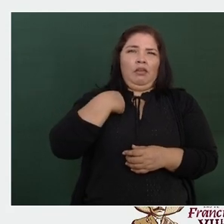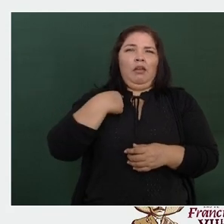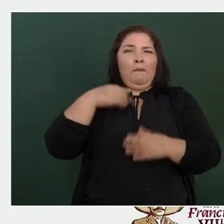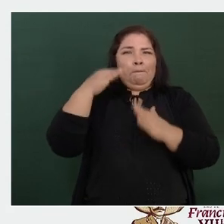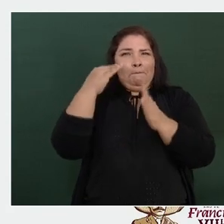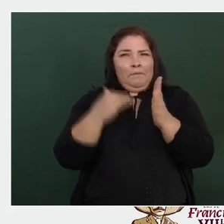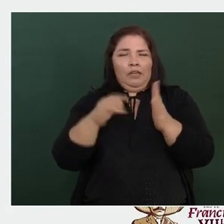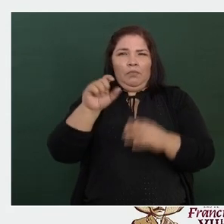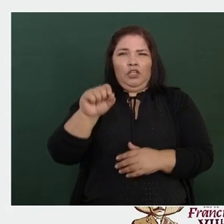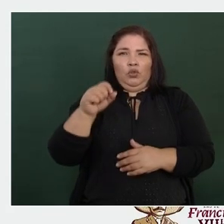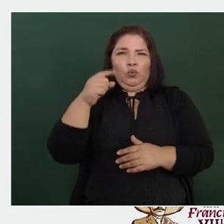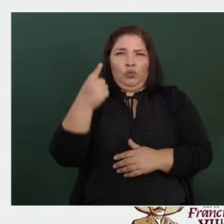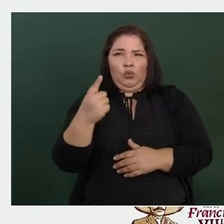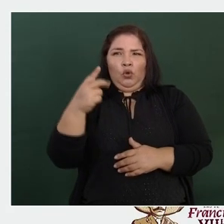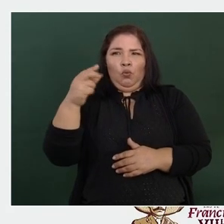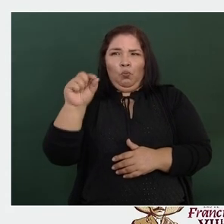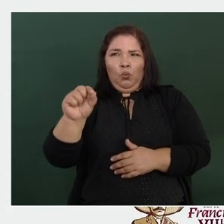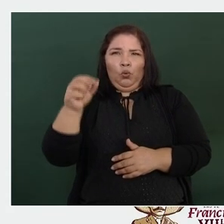disminuyó